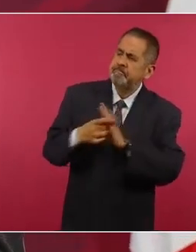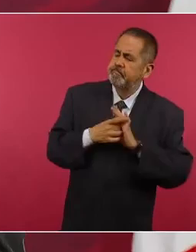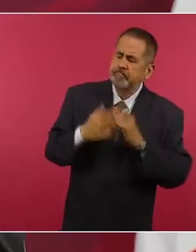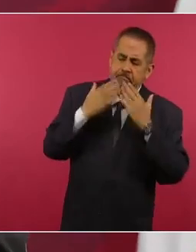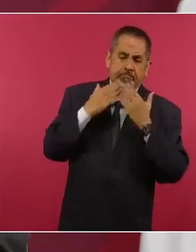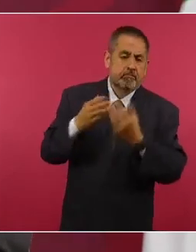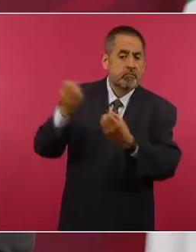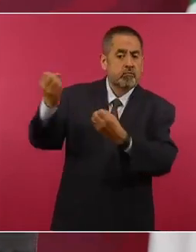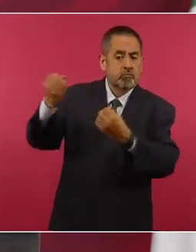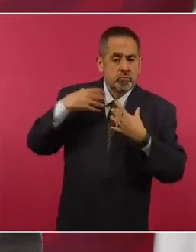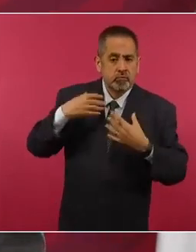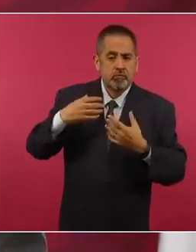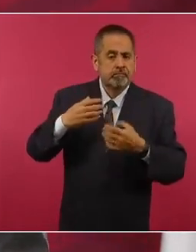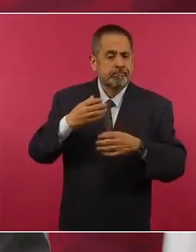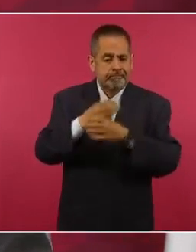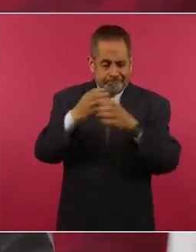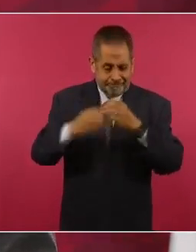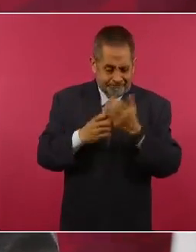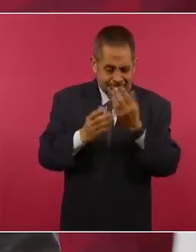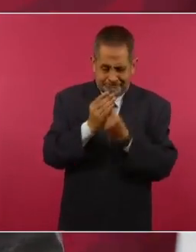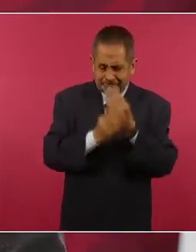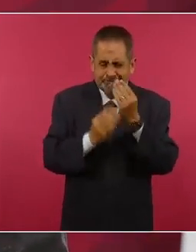nos mandaron equipos.